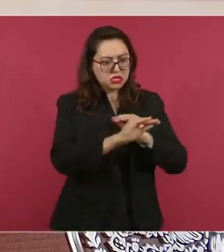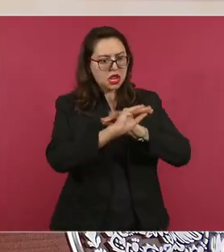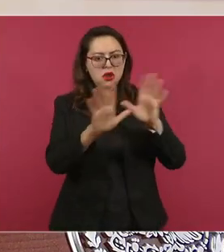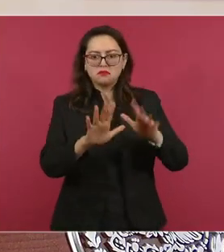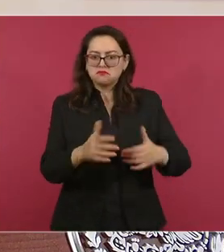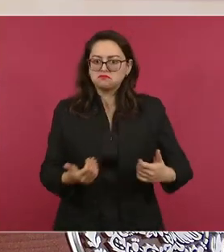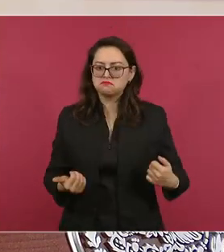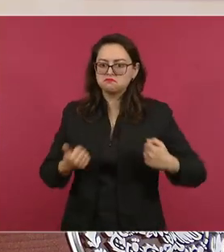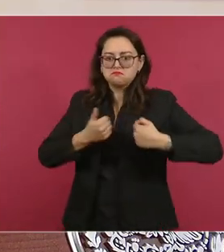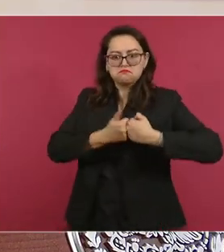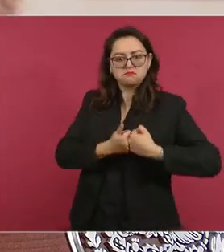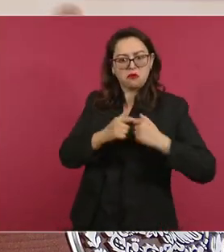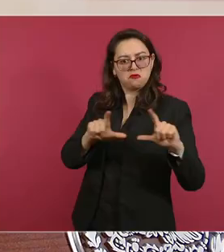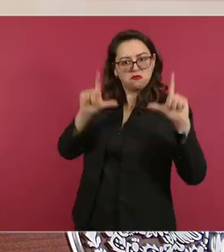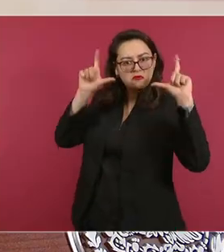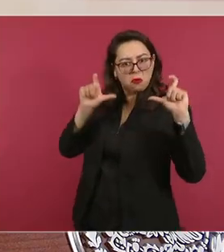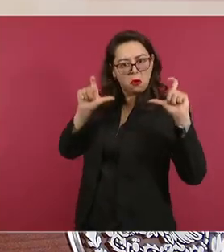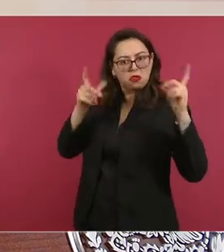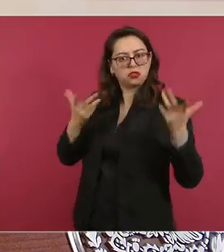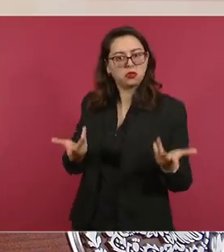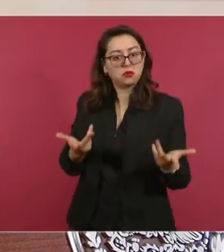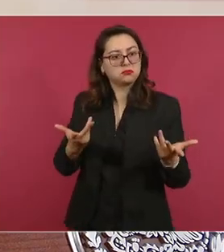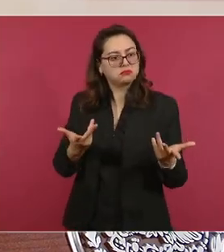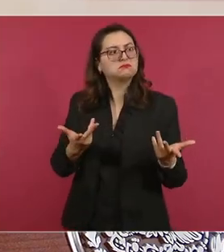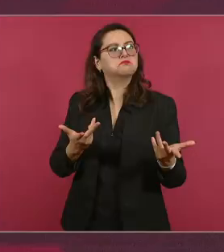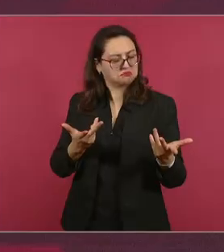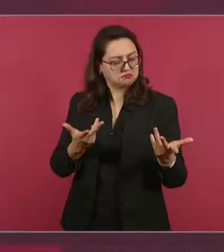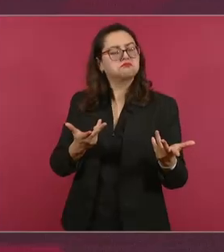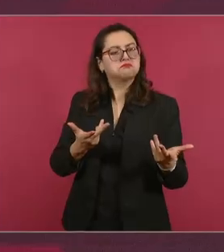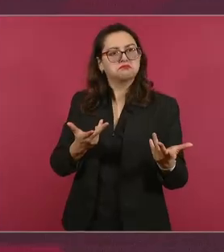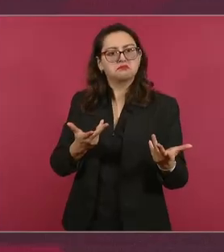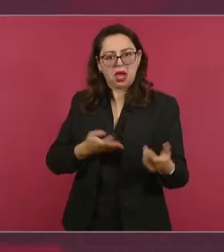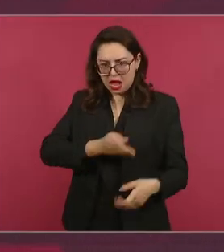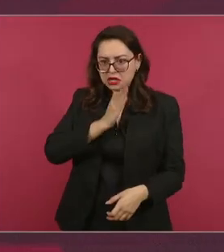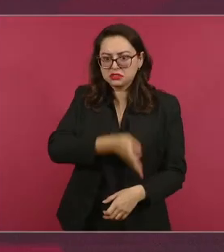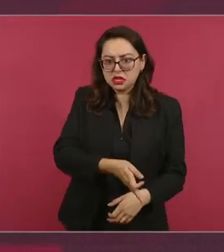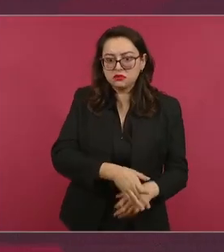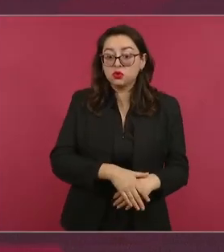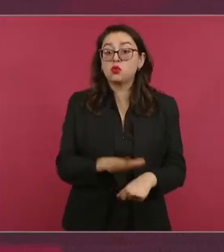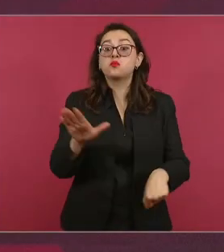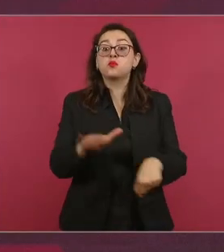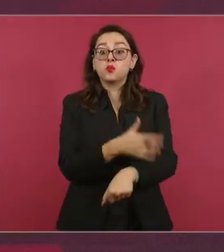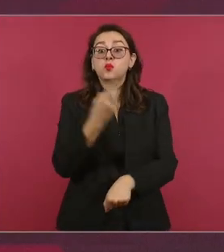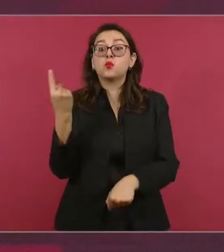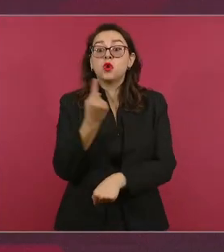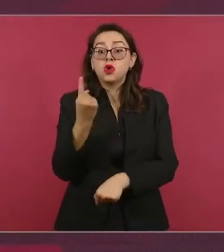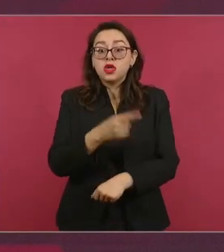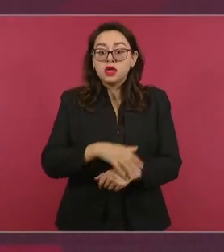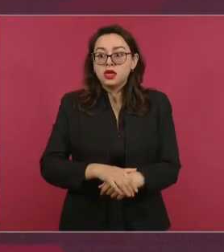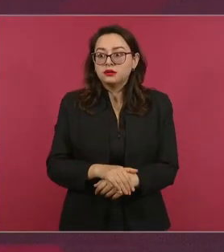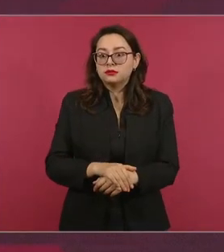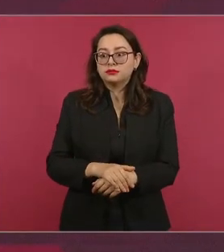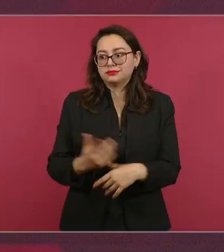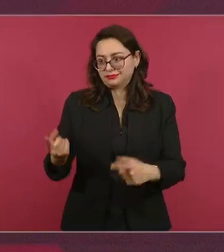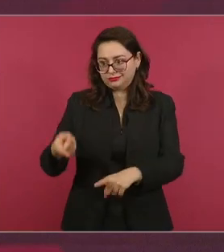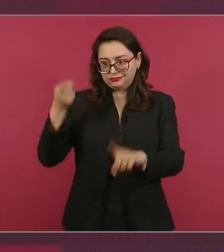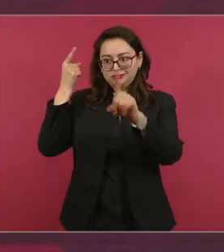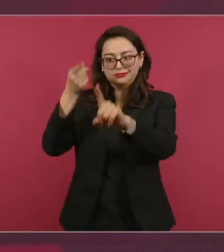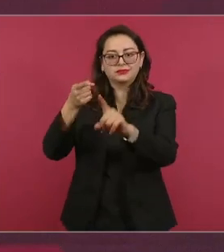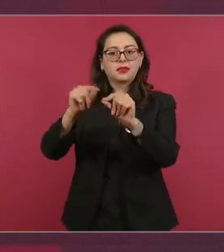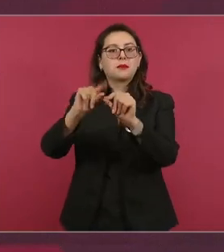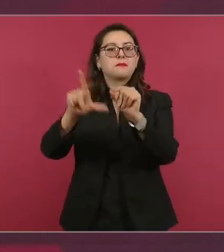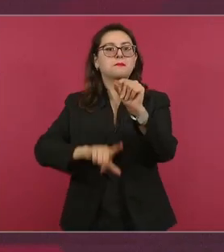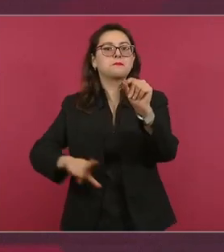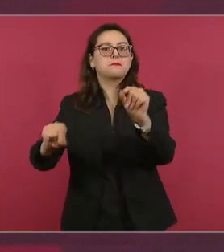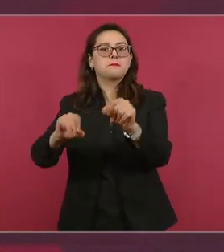Y con la rehabilitación de las hidroeléctricas y